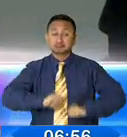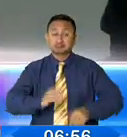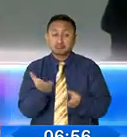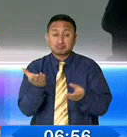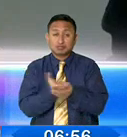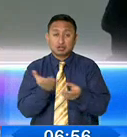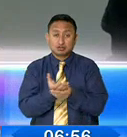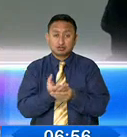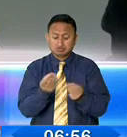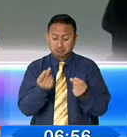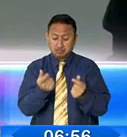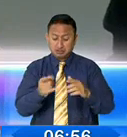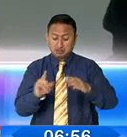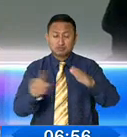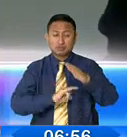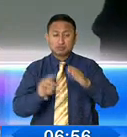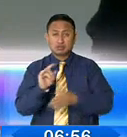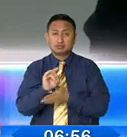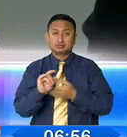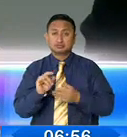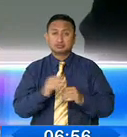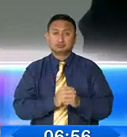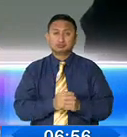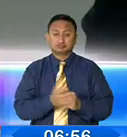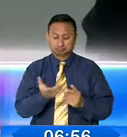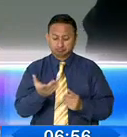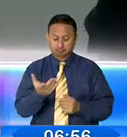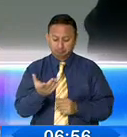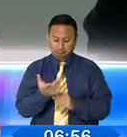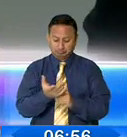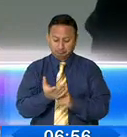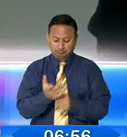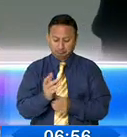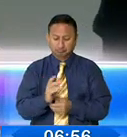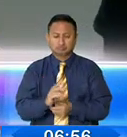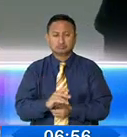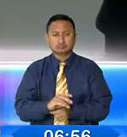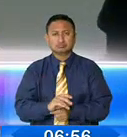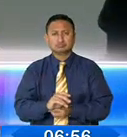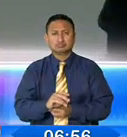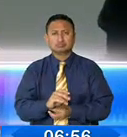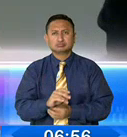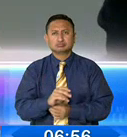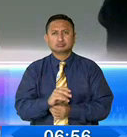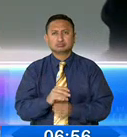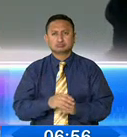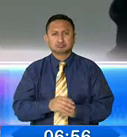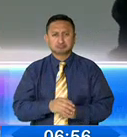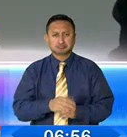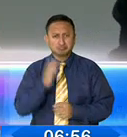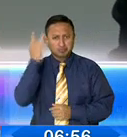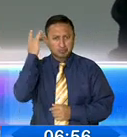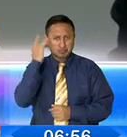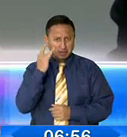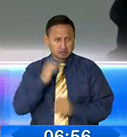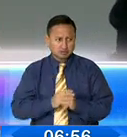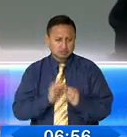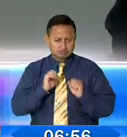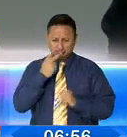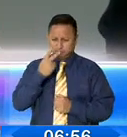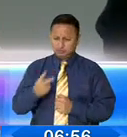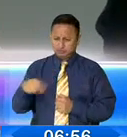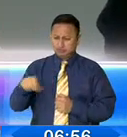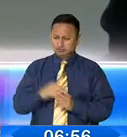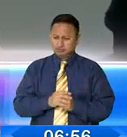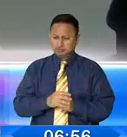temprano supiera el resultado. Me llamó la atención de estar en muchos procesos electorales, no recuerdo uno que